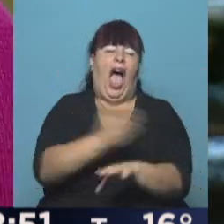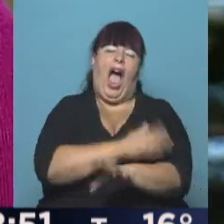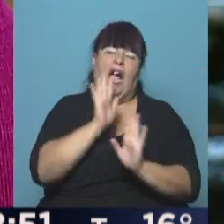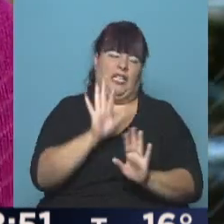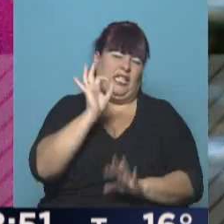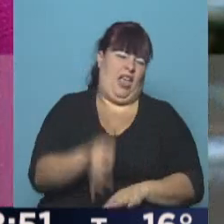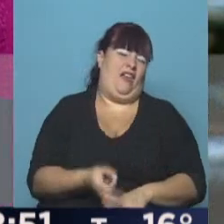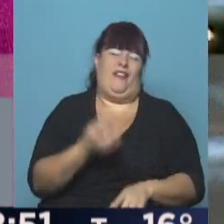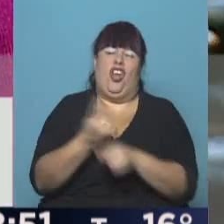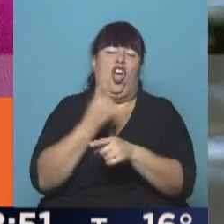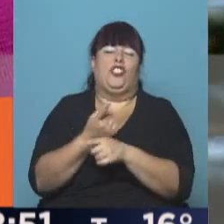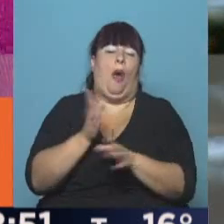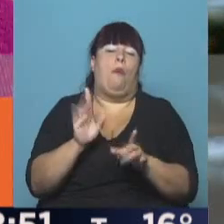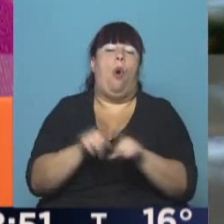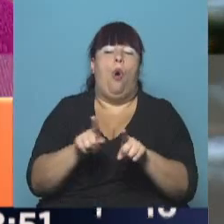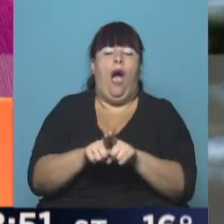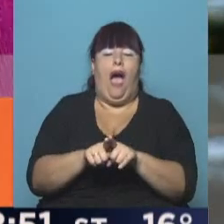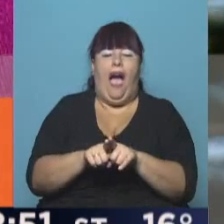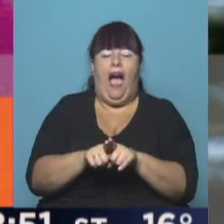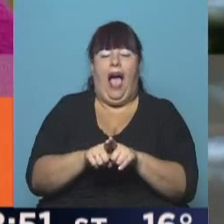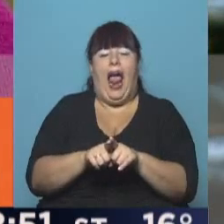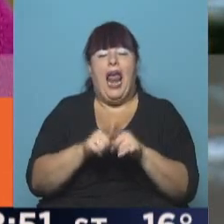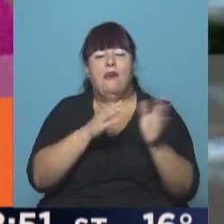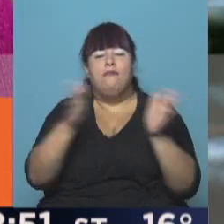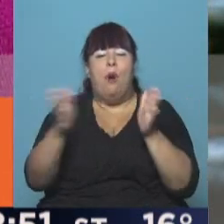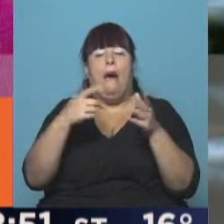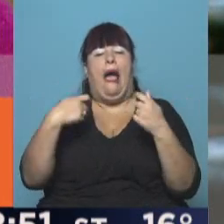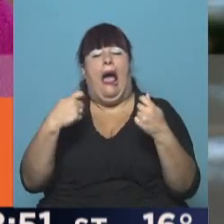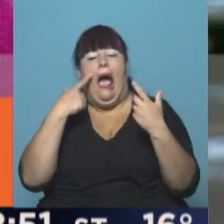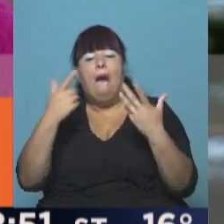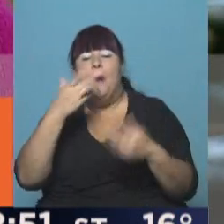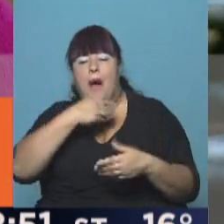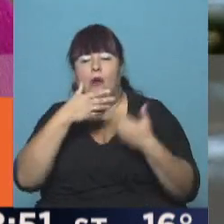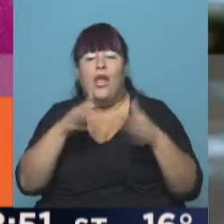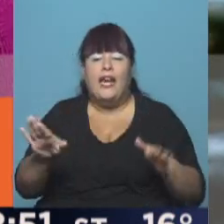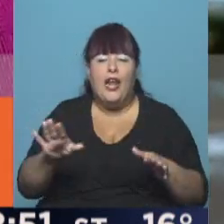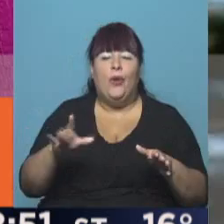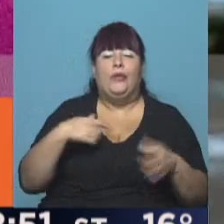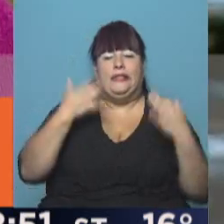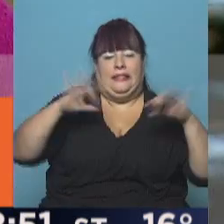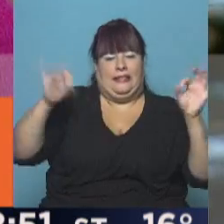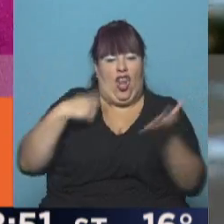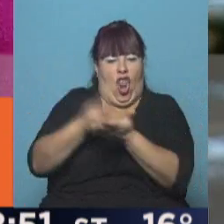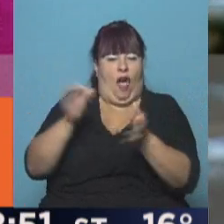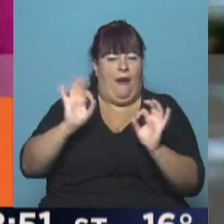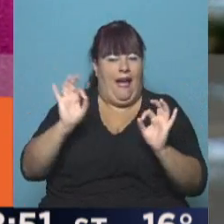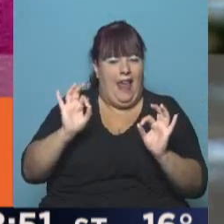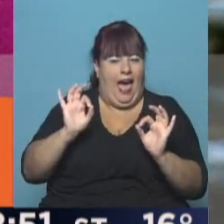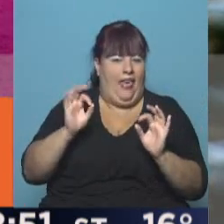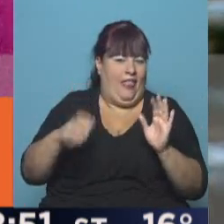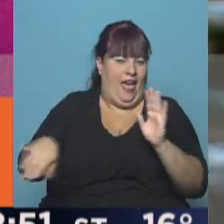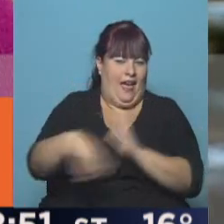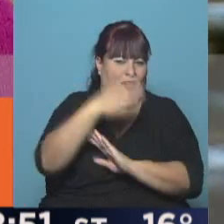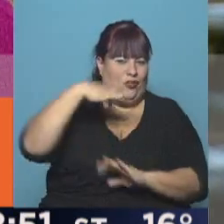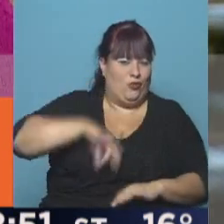decir, vos no podés tratar de hacer un periodo de desgaste para ver si Bausa te renuncia y te ahorrás de pagarle